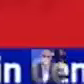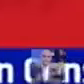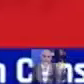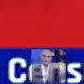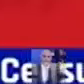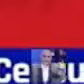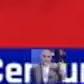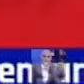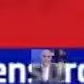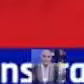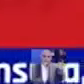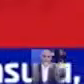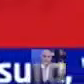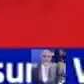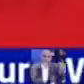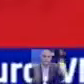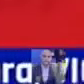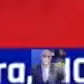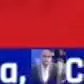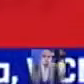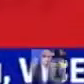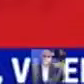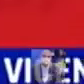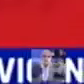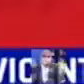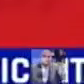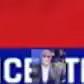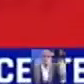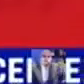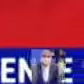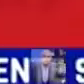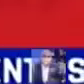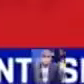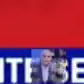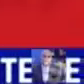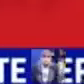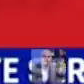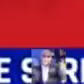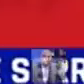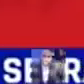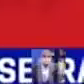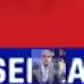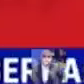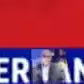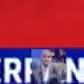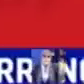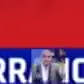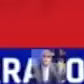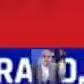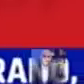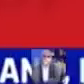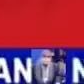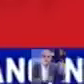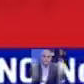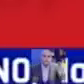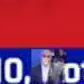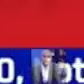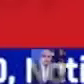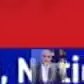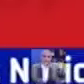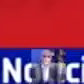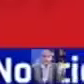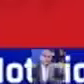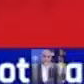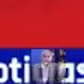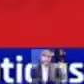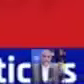errar. Dice: fuerte intervención de Lili Téllez contra Sánchez Cordero. Tanta sabiduría jurídica y tan poca dignidad. Pues